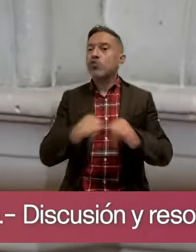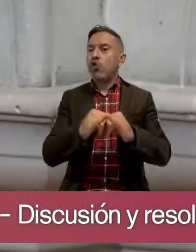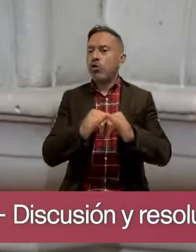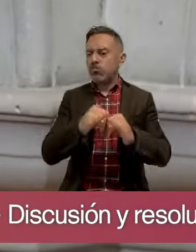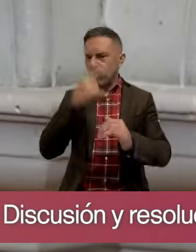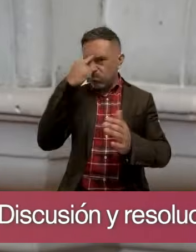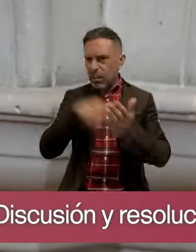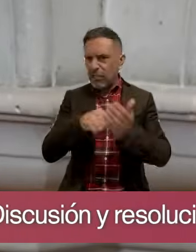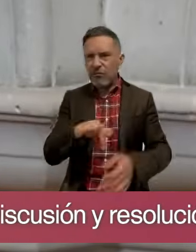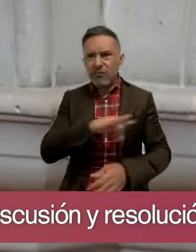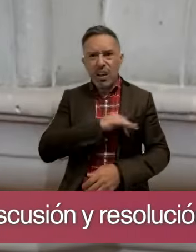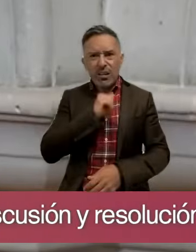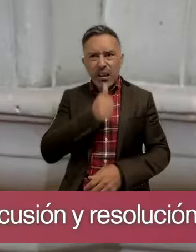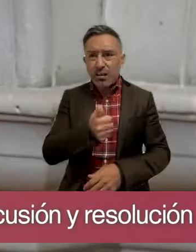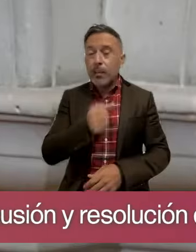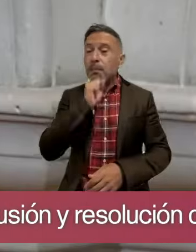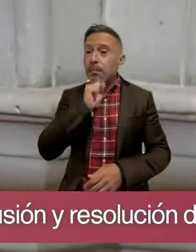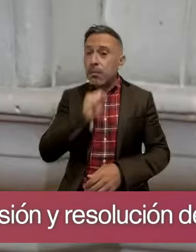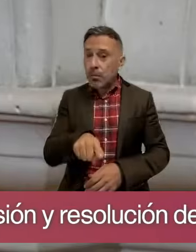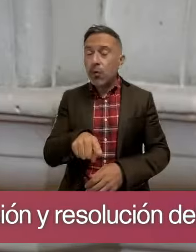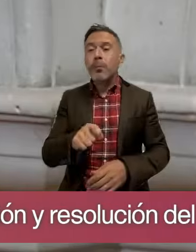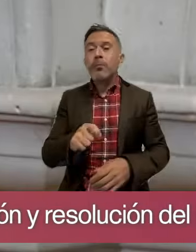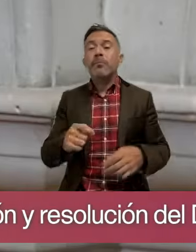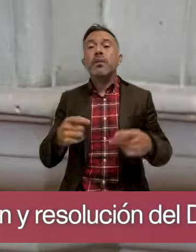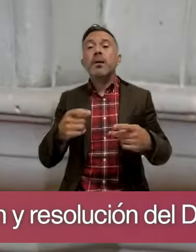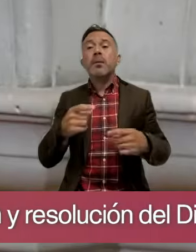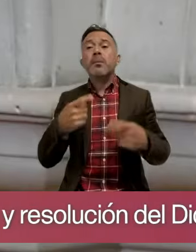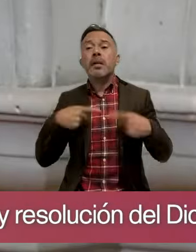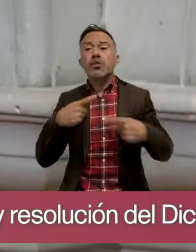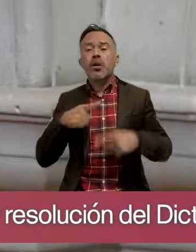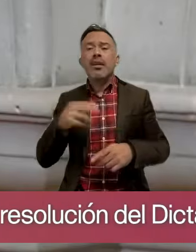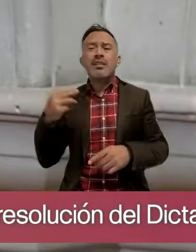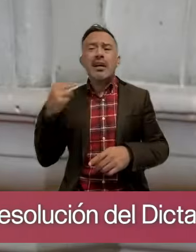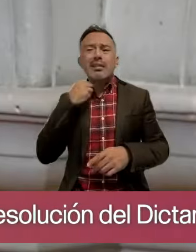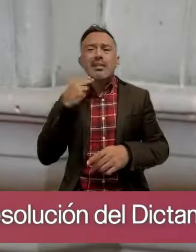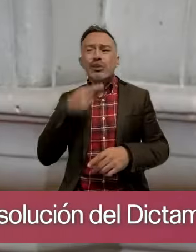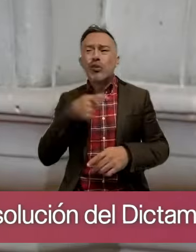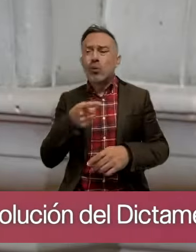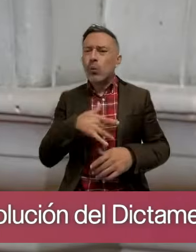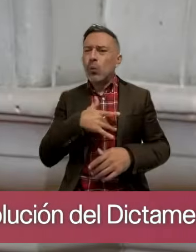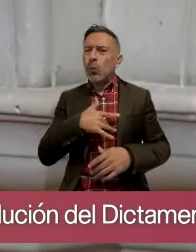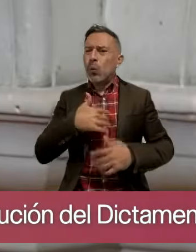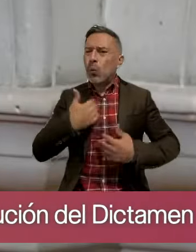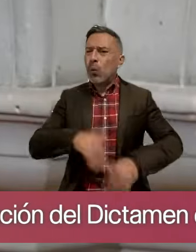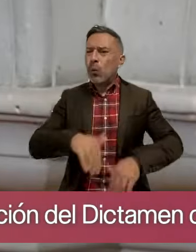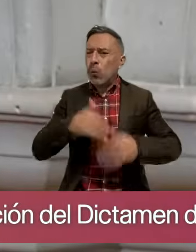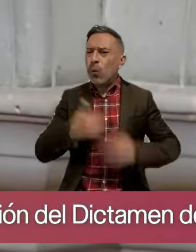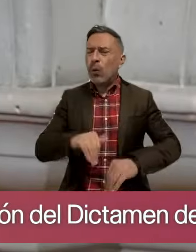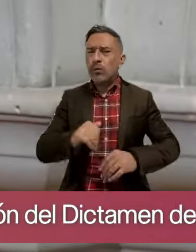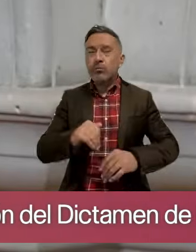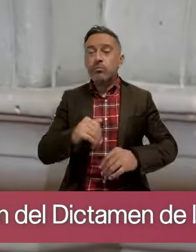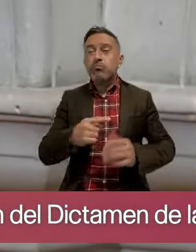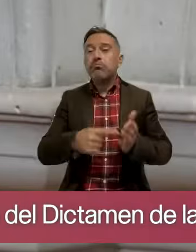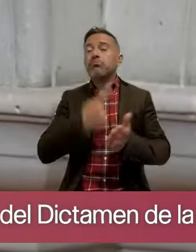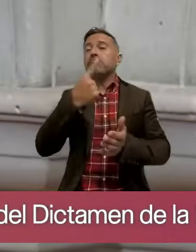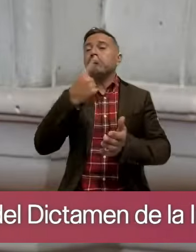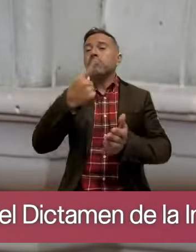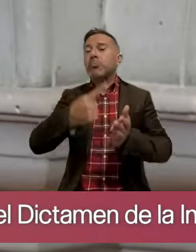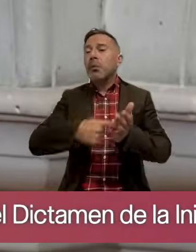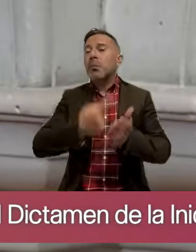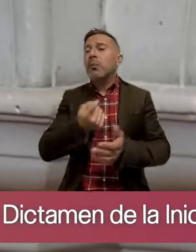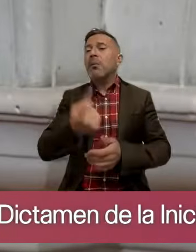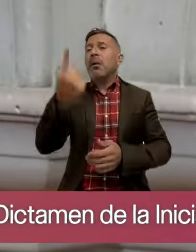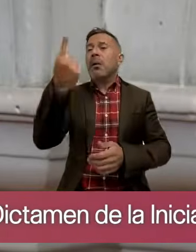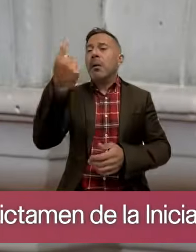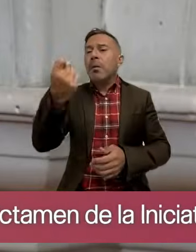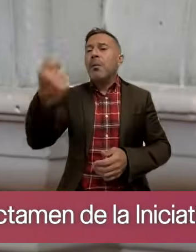Y es también el dolor de las personas asesinadas, cuyos casos rara vez llega a una sentencia.